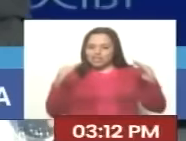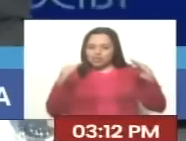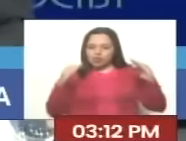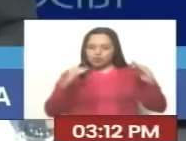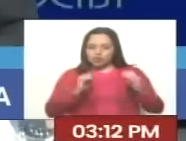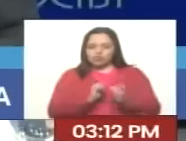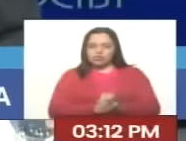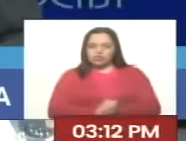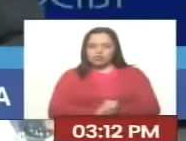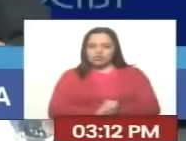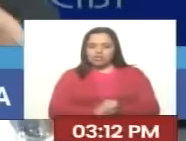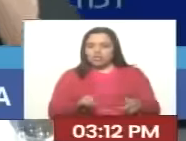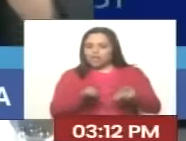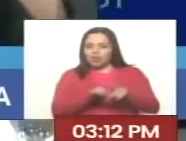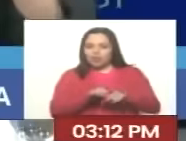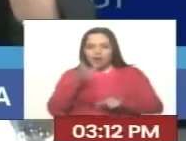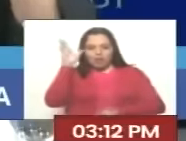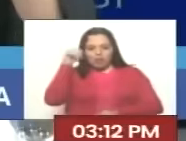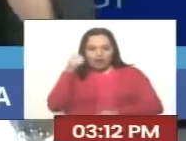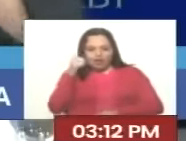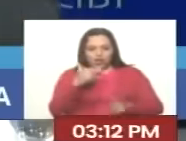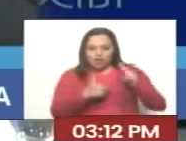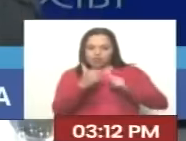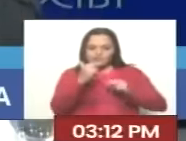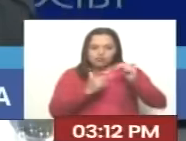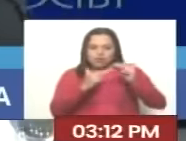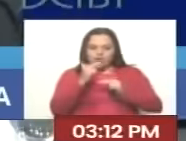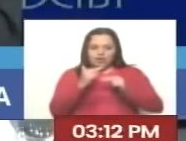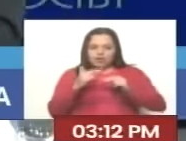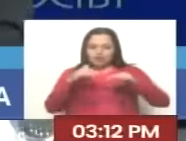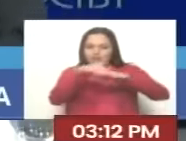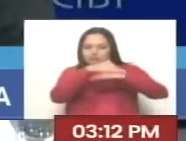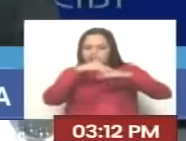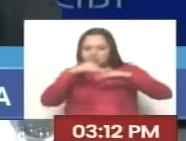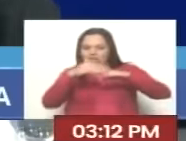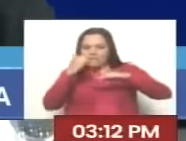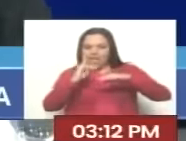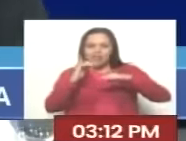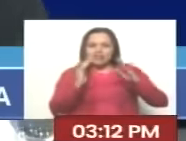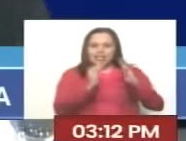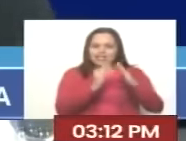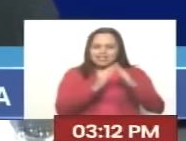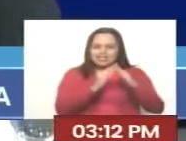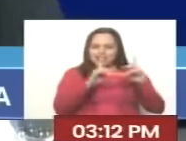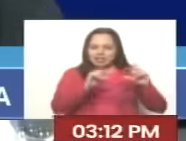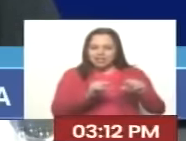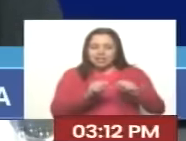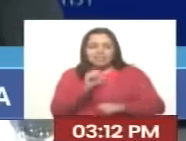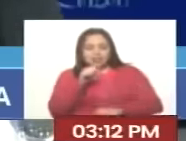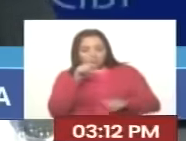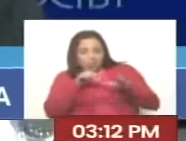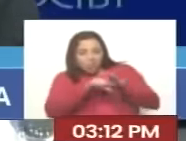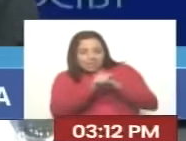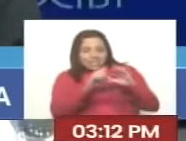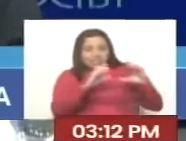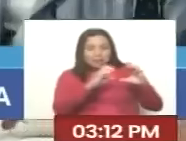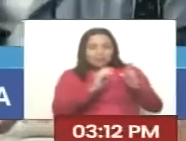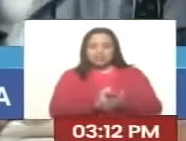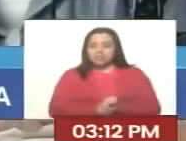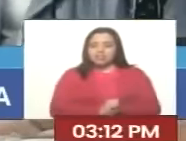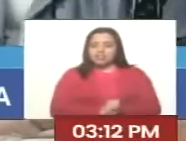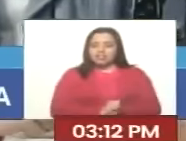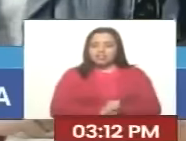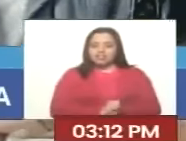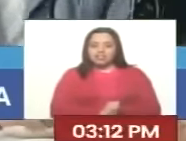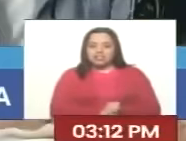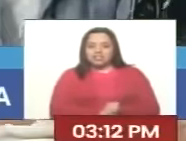una especie de baño que reconstruyeron en una pequeña azotea de una casita. Un huequito, como dice. Un huequito. Tipo un home studio, algo así.